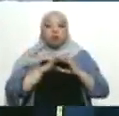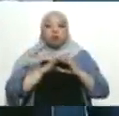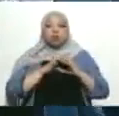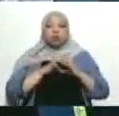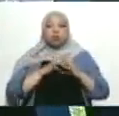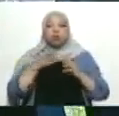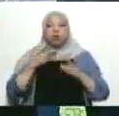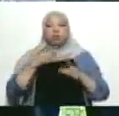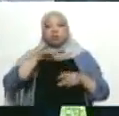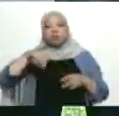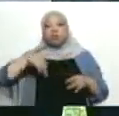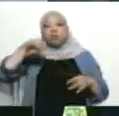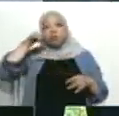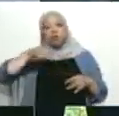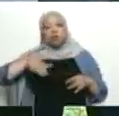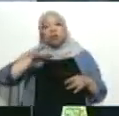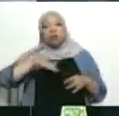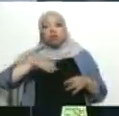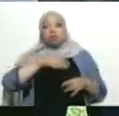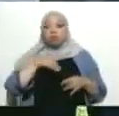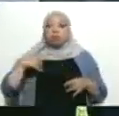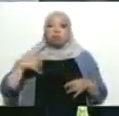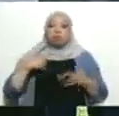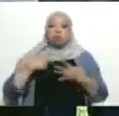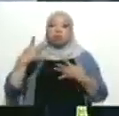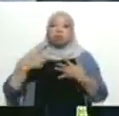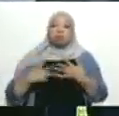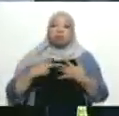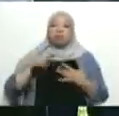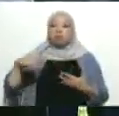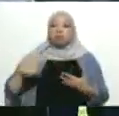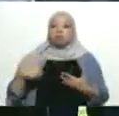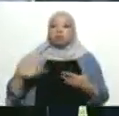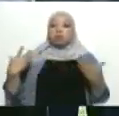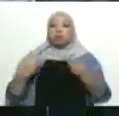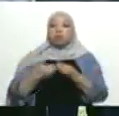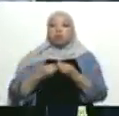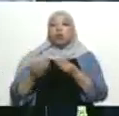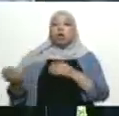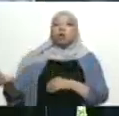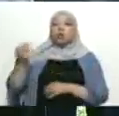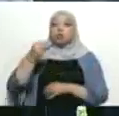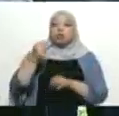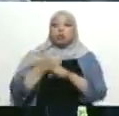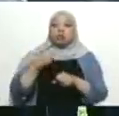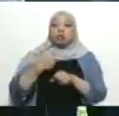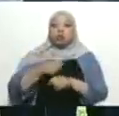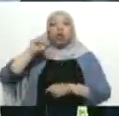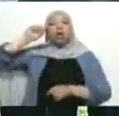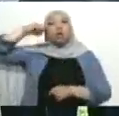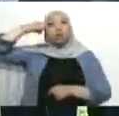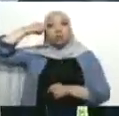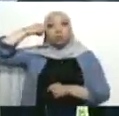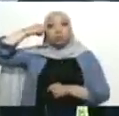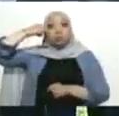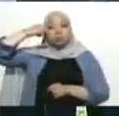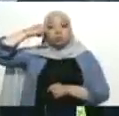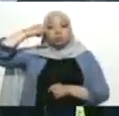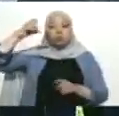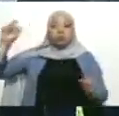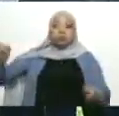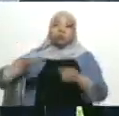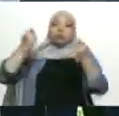su alma, en los tuétanos. Les quiero dar este pequeño presente, bueno, para que lo sume a tantos recuerdos de esos días